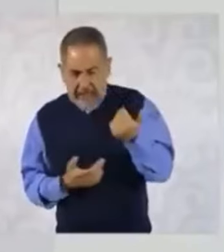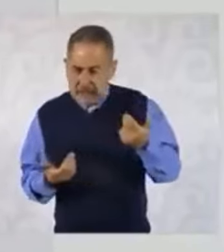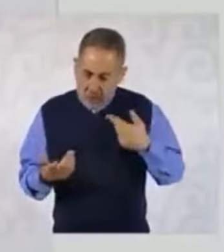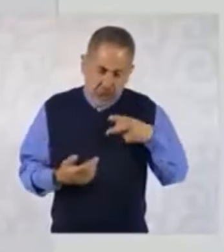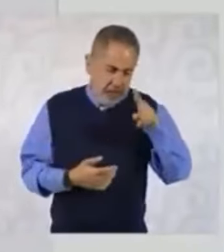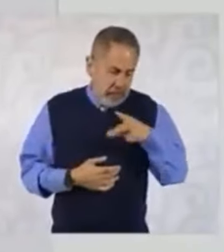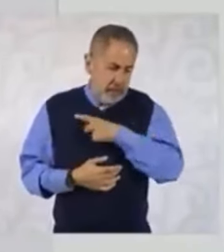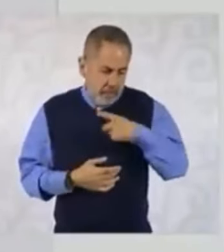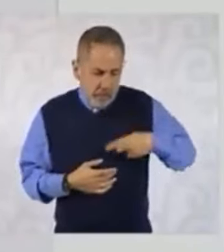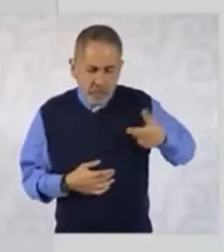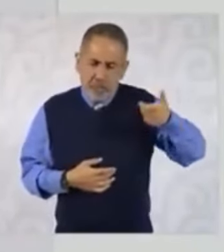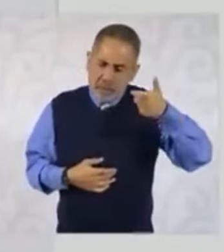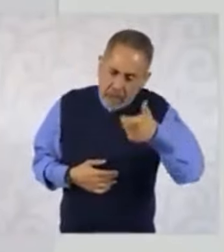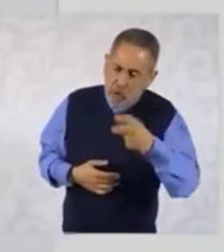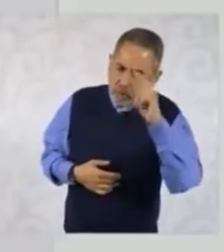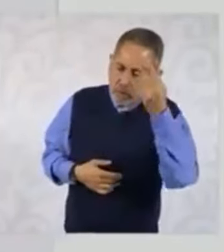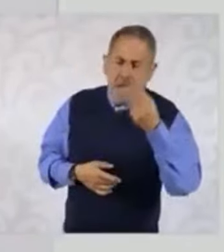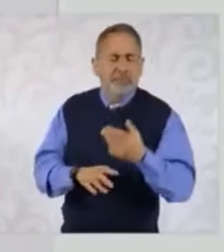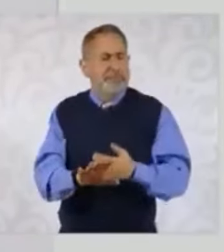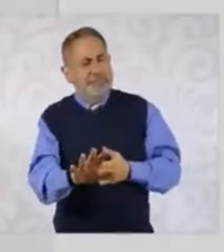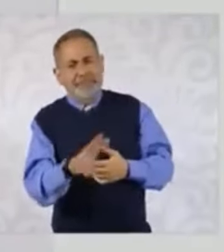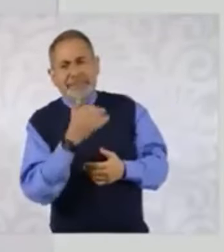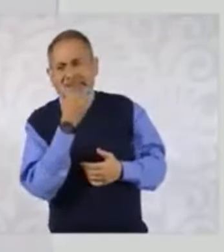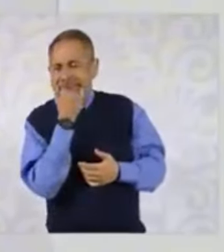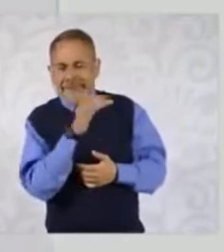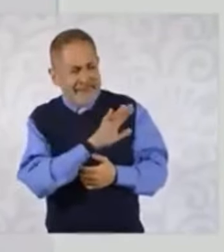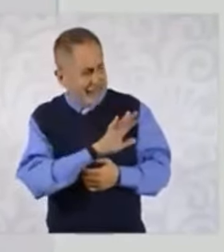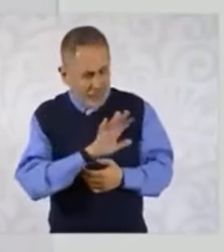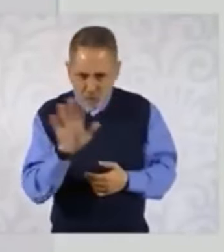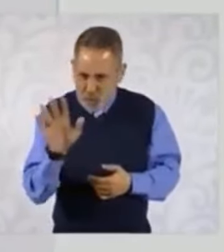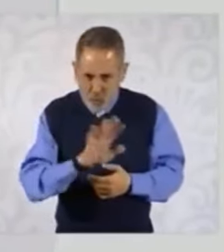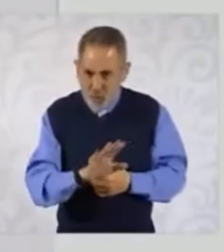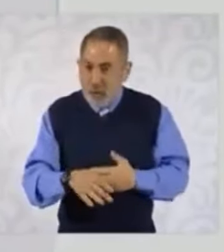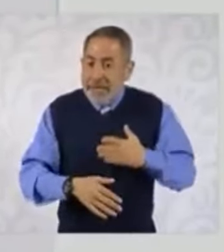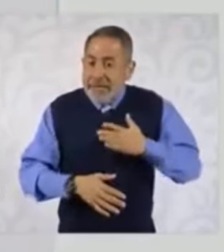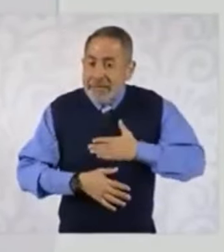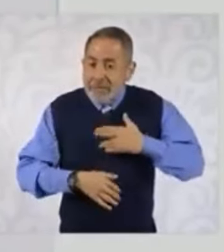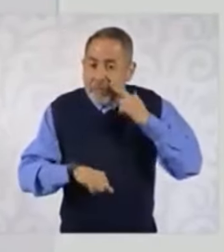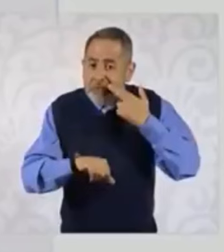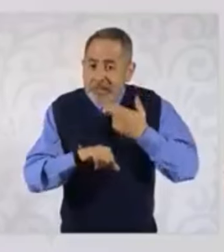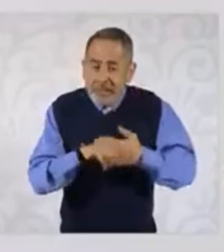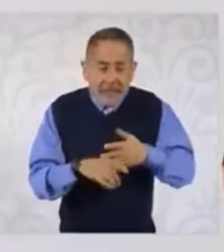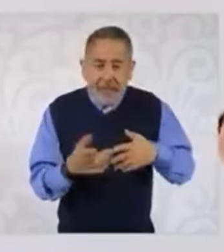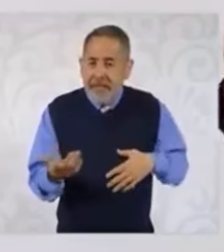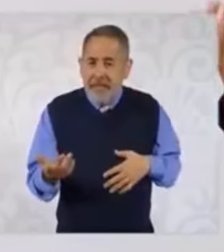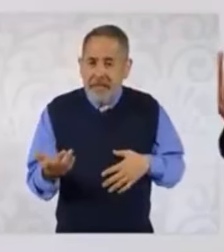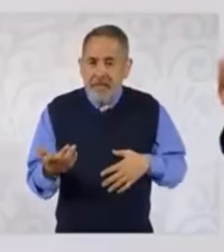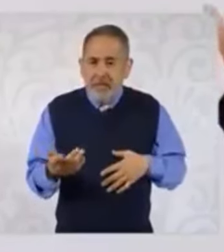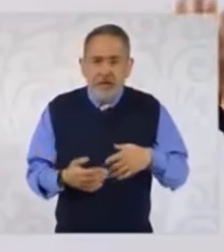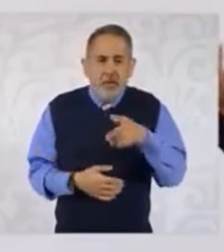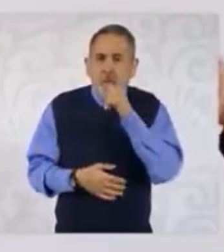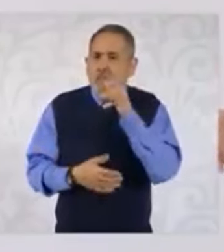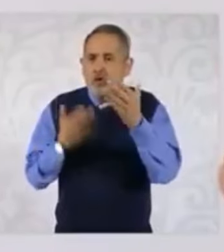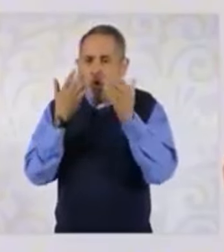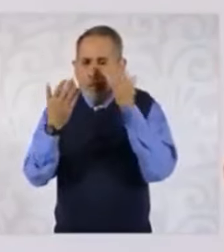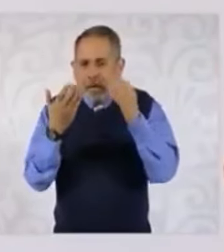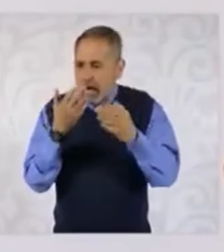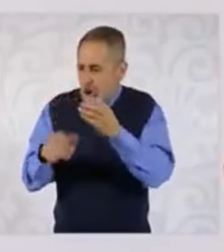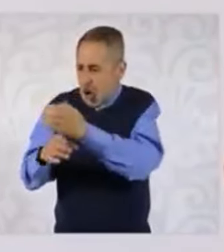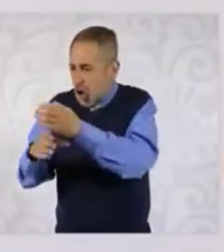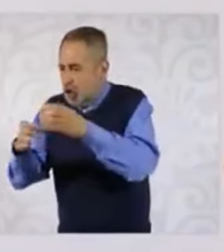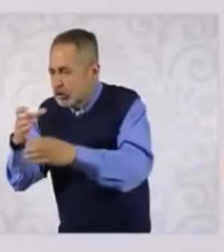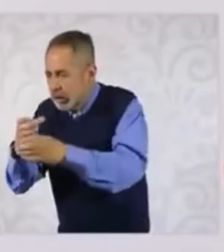Y desde entonces hicimos un diálogo público que lo que dijo es: no puedes comparar la educación con una